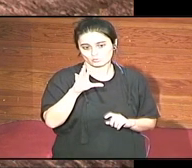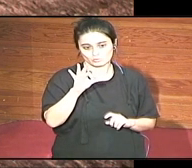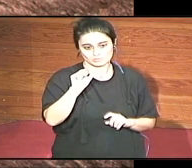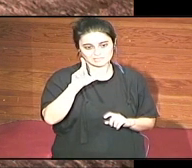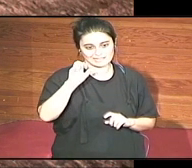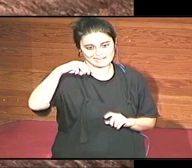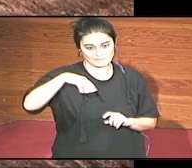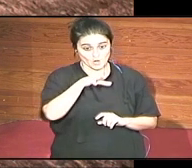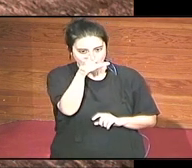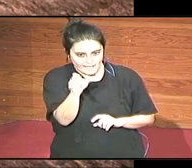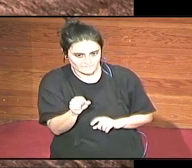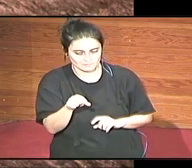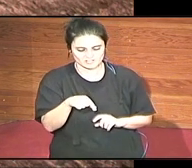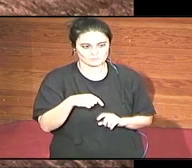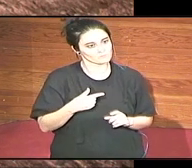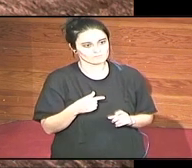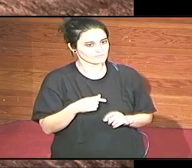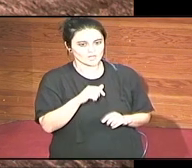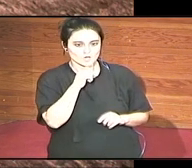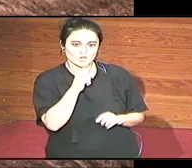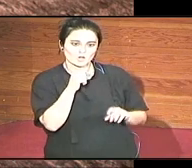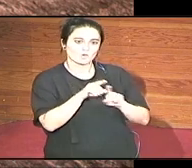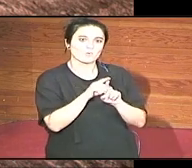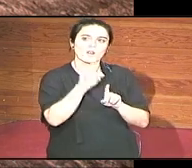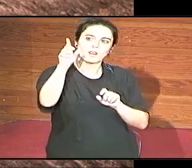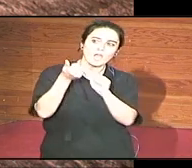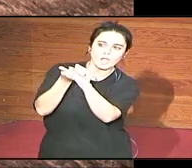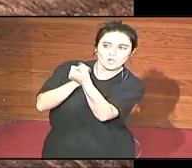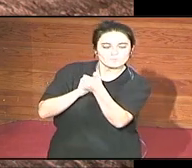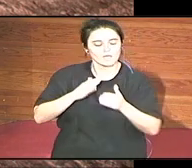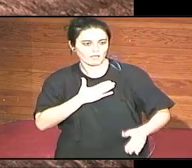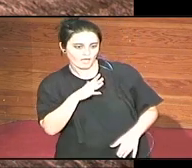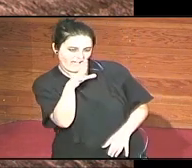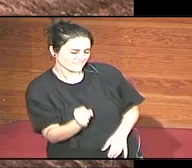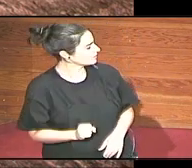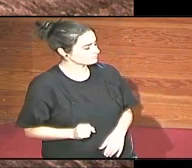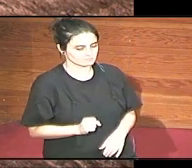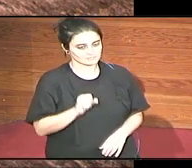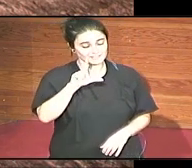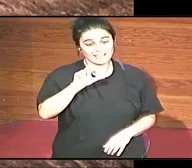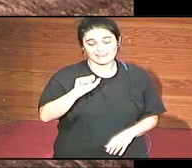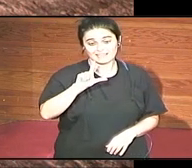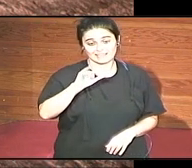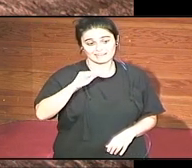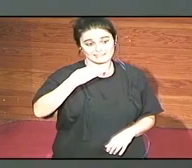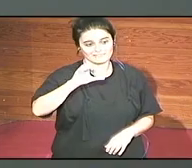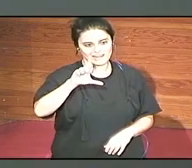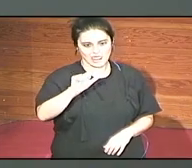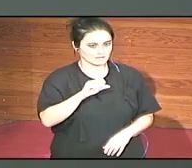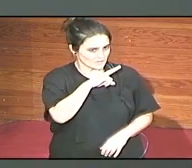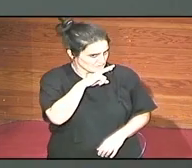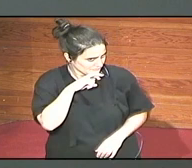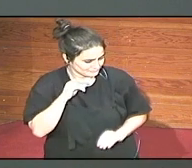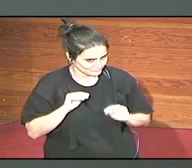yo me resisto que siempre sean alguna maravilla de otro sitio del mundo de áfrica es la libélula es es un tesoro son